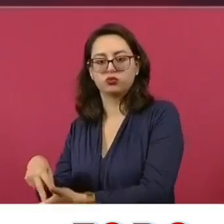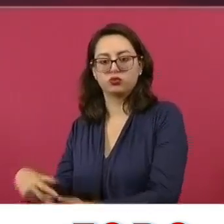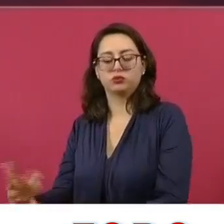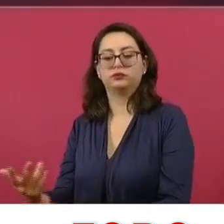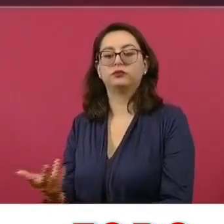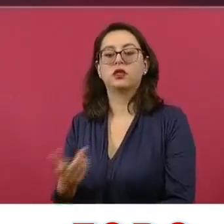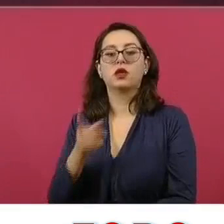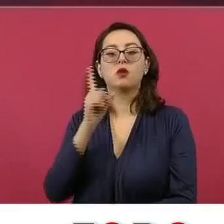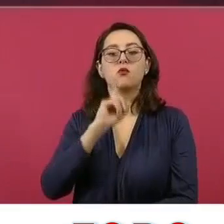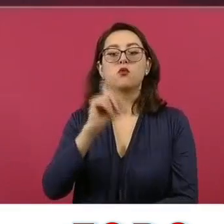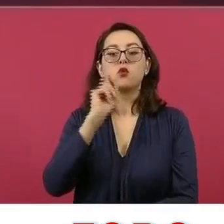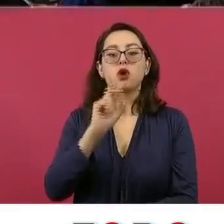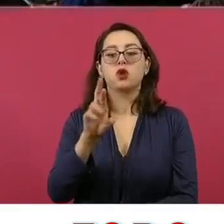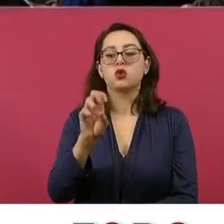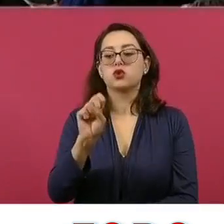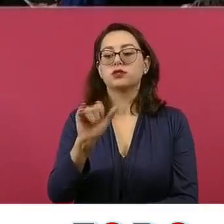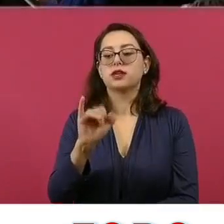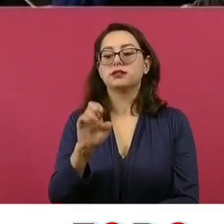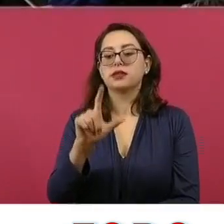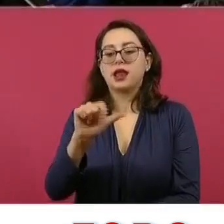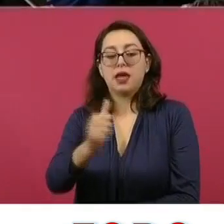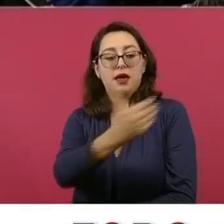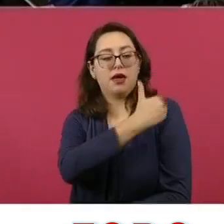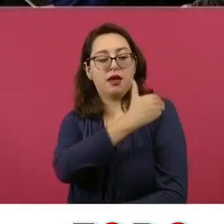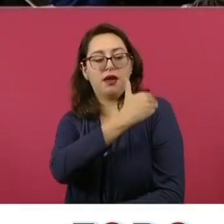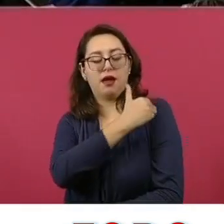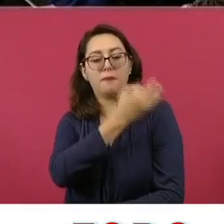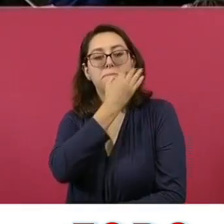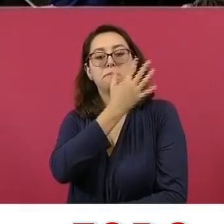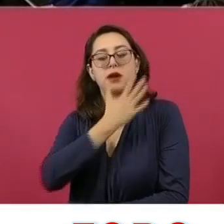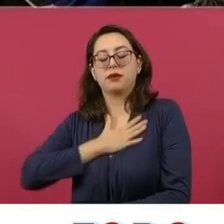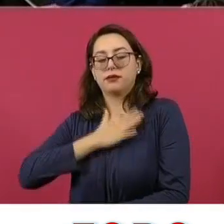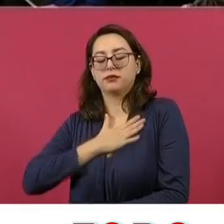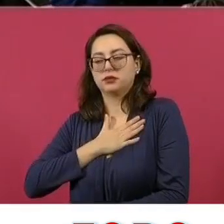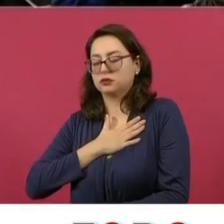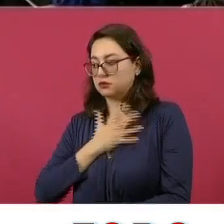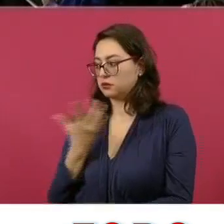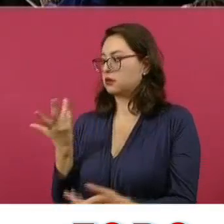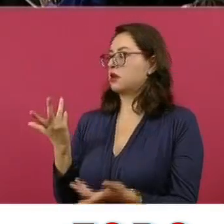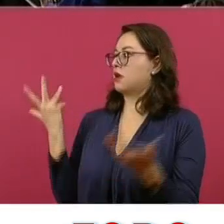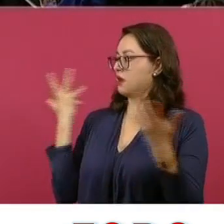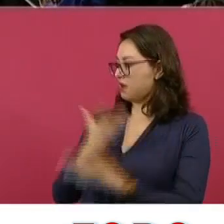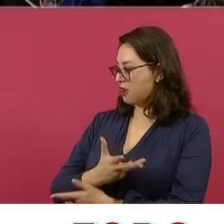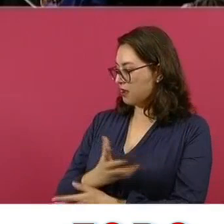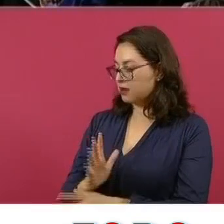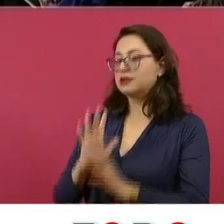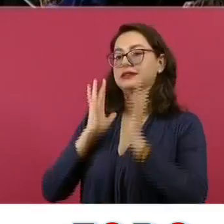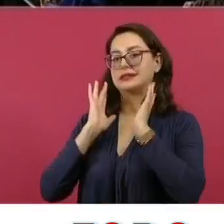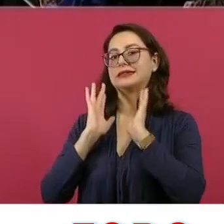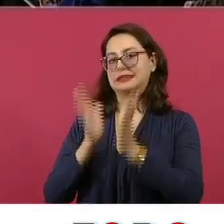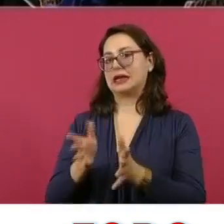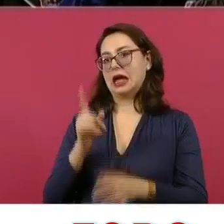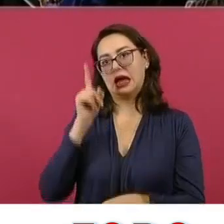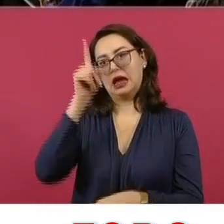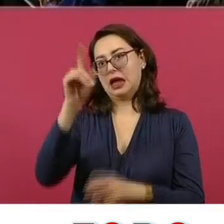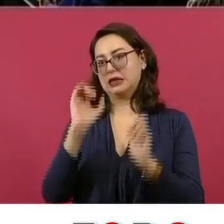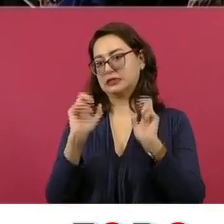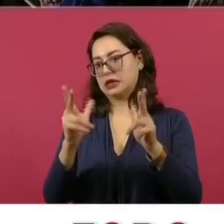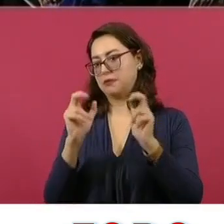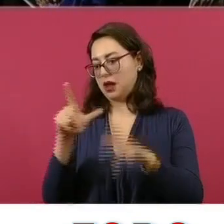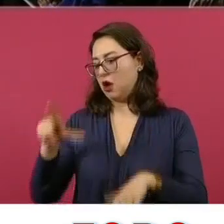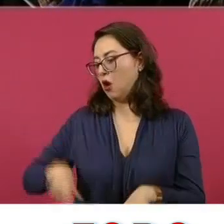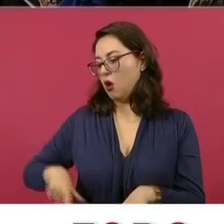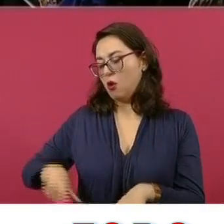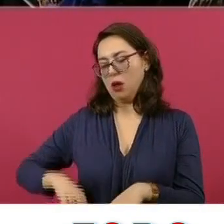Rosa Isela me informó que el gobernador le había hablado. Y me puse muy